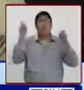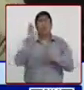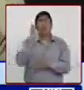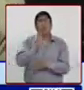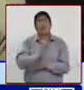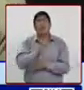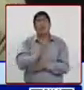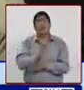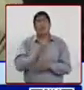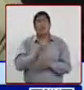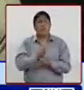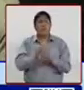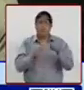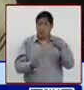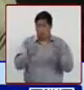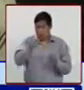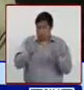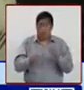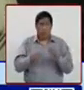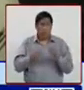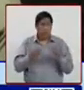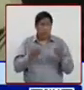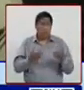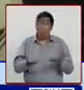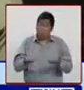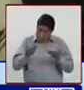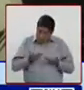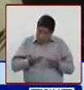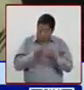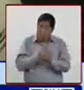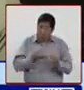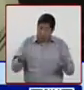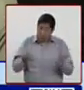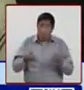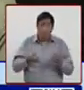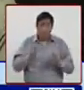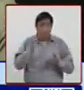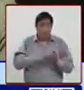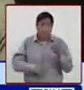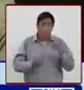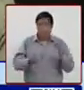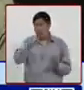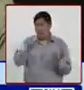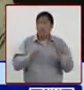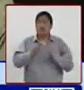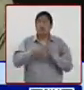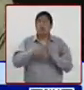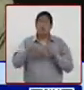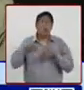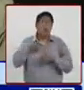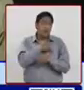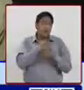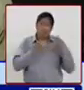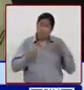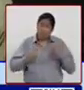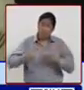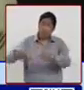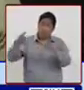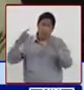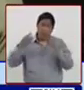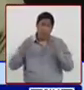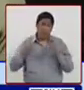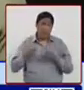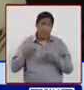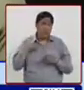tarde identificar el vehículo, lo trajimos a oficinas de la FECHC, se ha secuestrado el vehículo, posteriormente nos hemos dirigido al lugar donde ha sucedido el